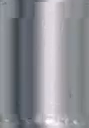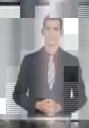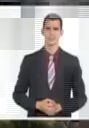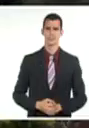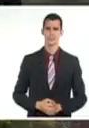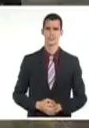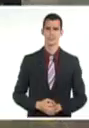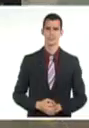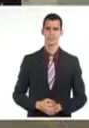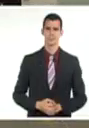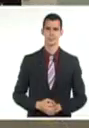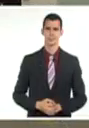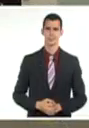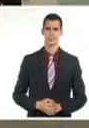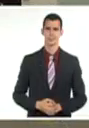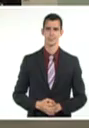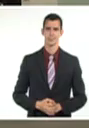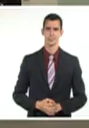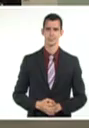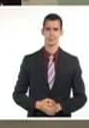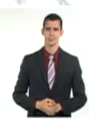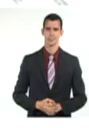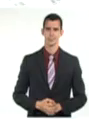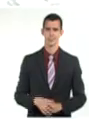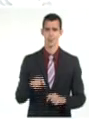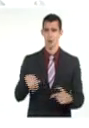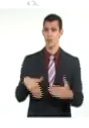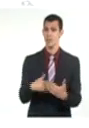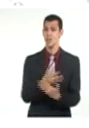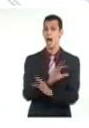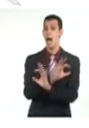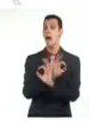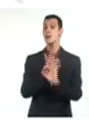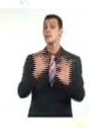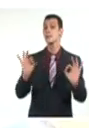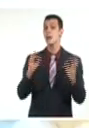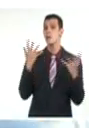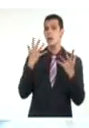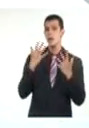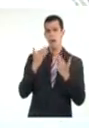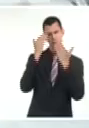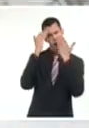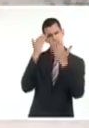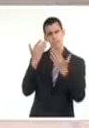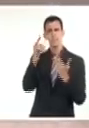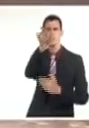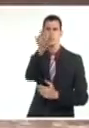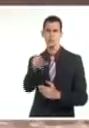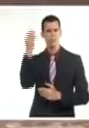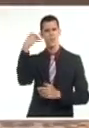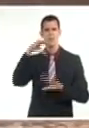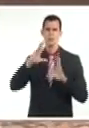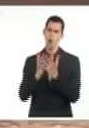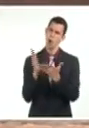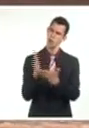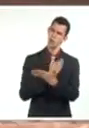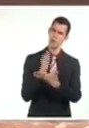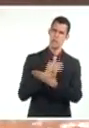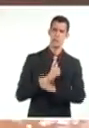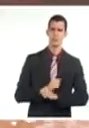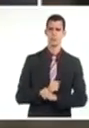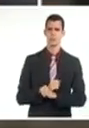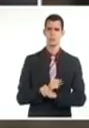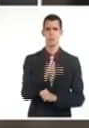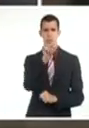Llega el día del agasajo para quienes custodian el acceso a la luz. Nos entregamos hoy a degustar el texto en el recinto custodiado por los soldados de